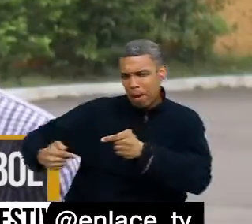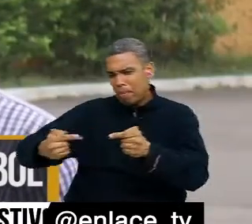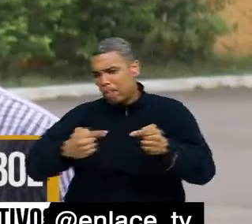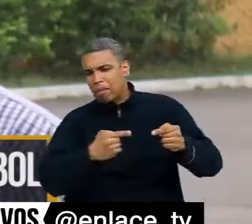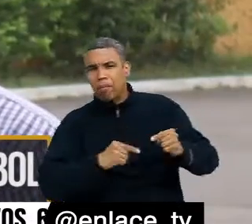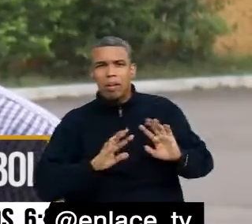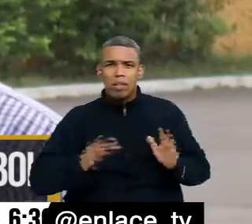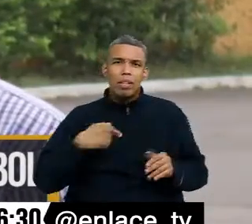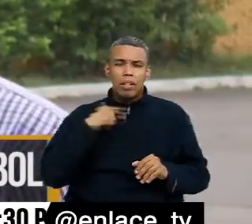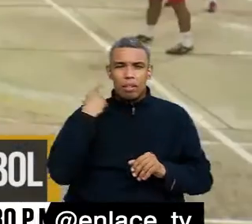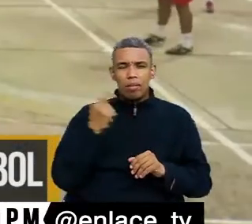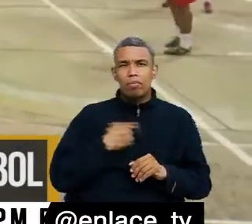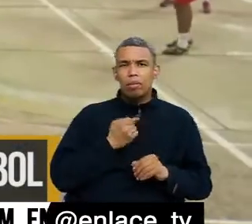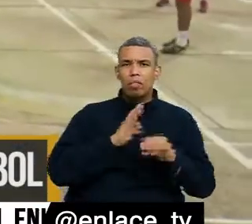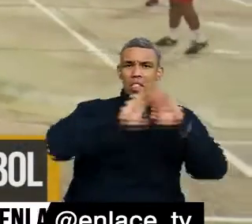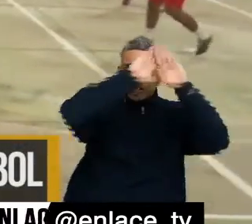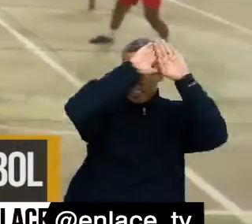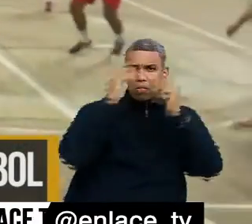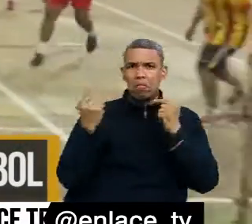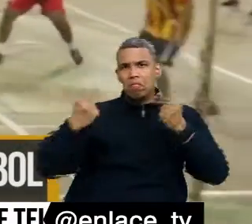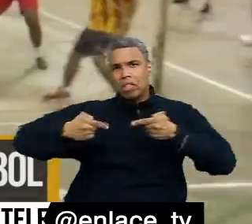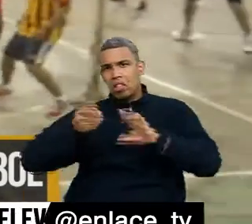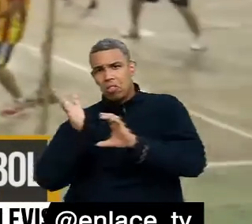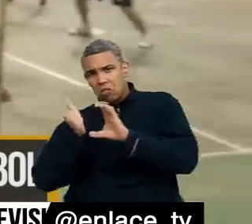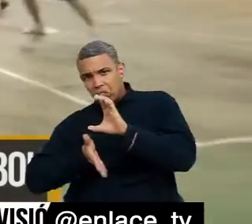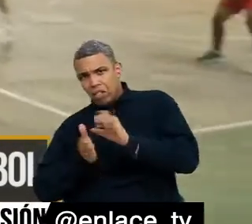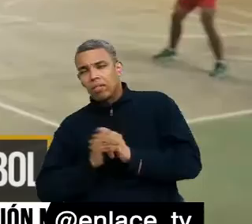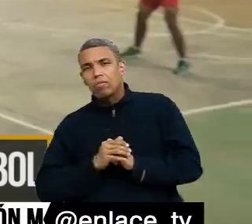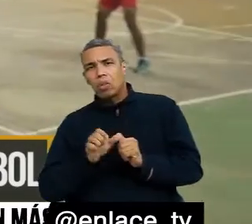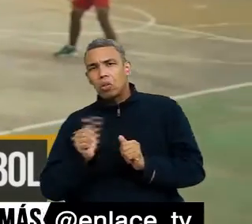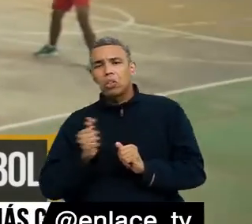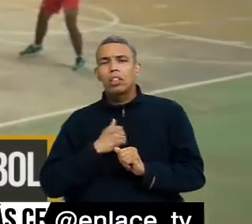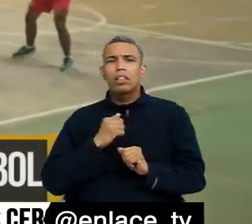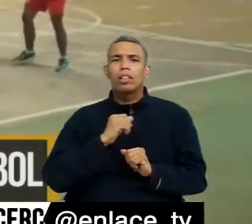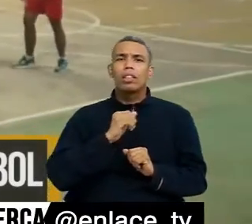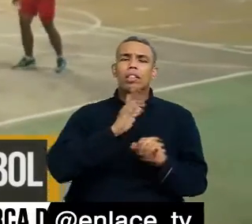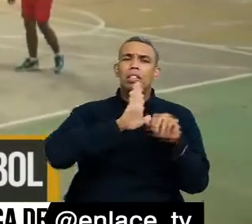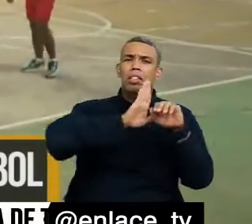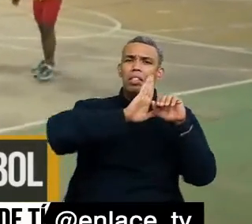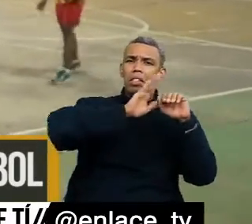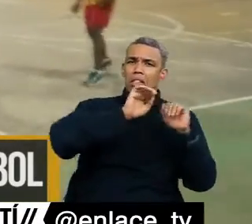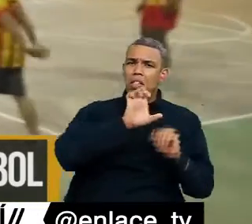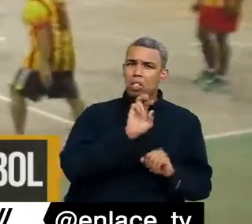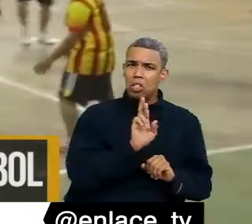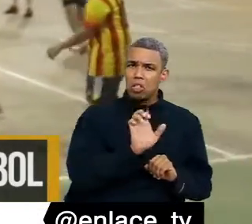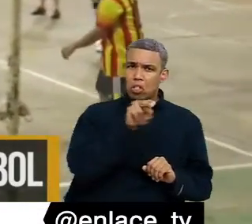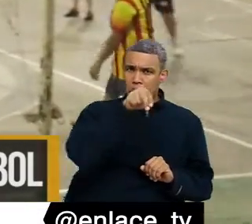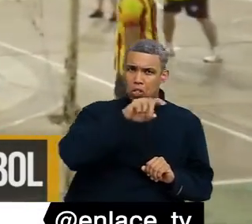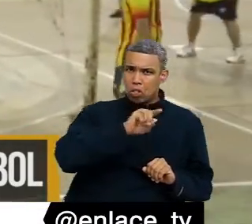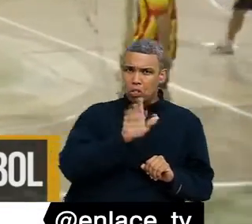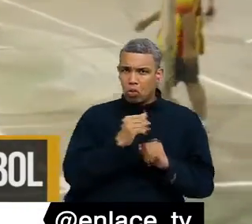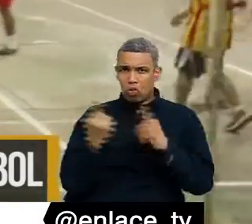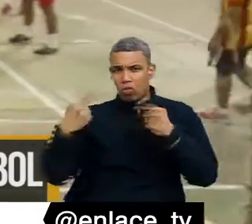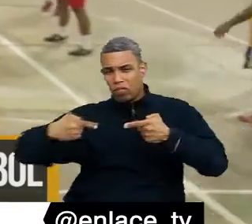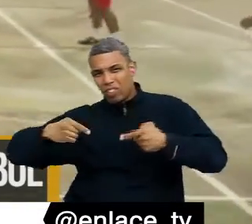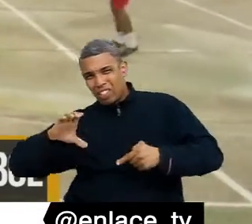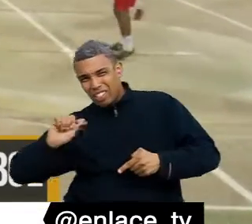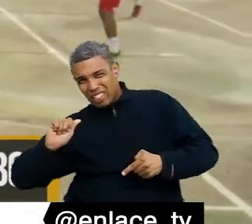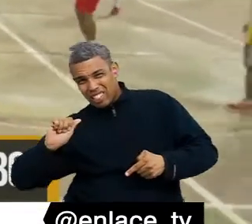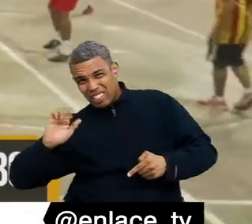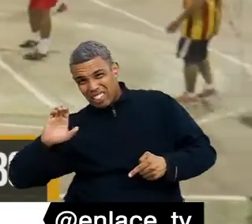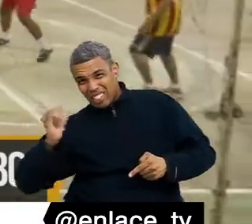de Cincuentenario B, y posteriormente el equipo de Cronos contra el equipo de Caciques, ya para terminar lo que es la